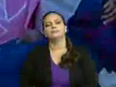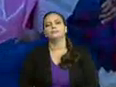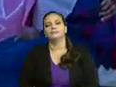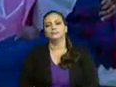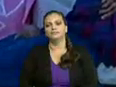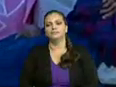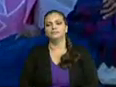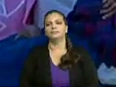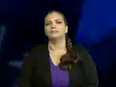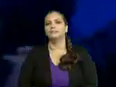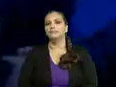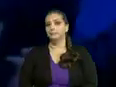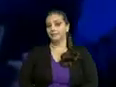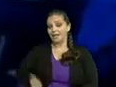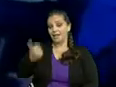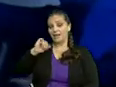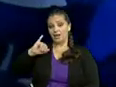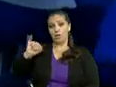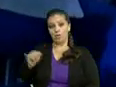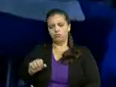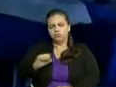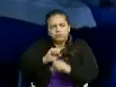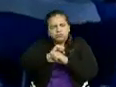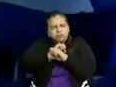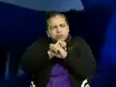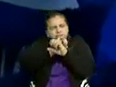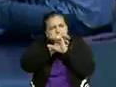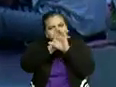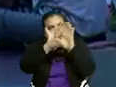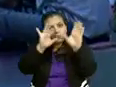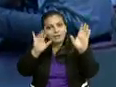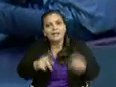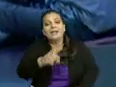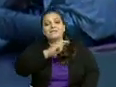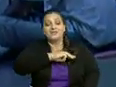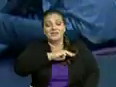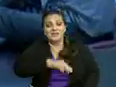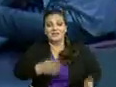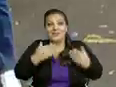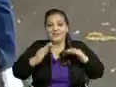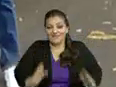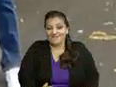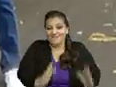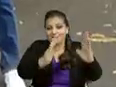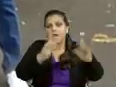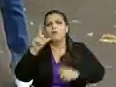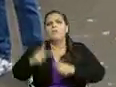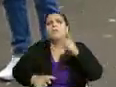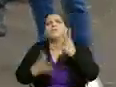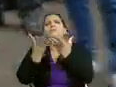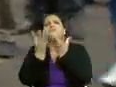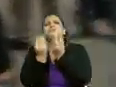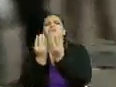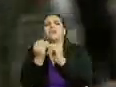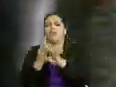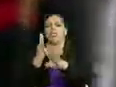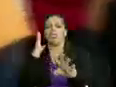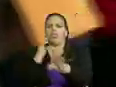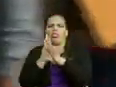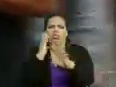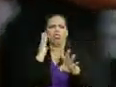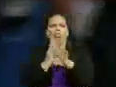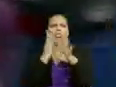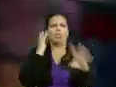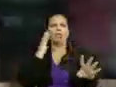Desde la madrugada de este jueves, gran cantidad de personas se apostaron en los exteriores del municipio de Guayaquil para realizar el pago del impuesto predial.